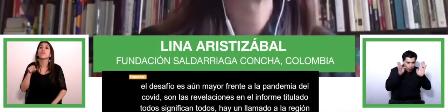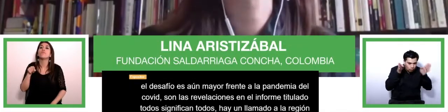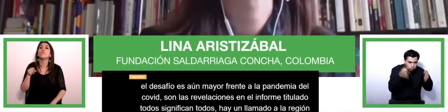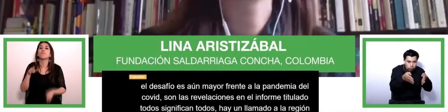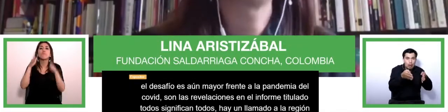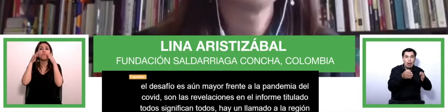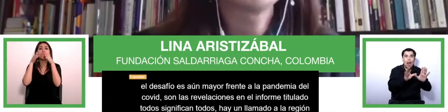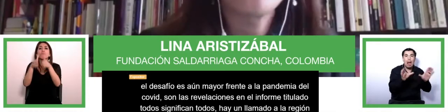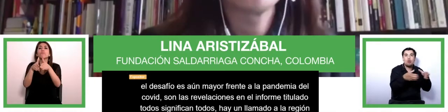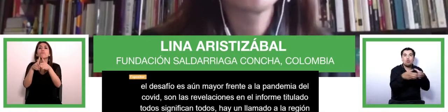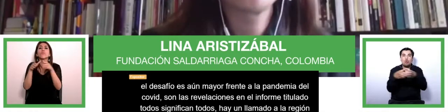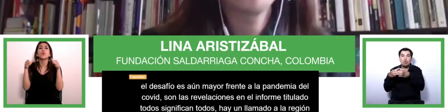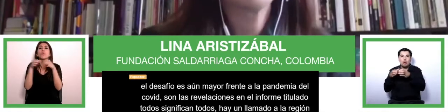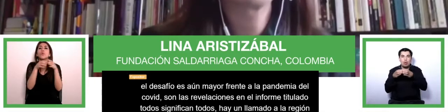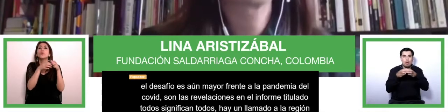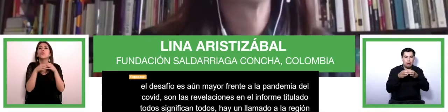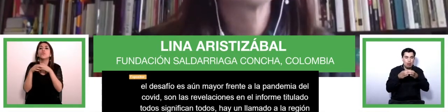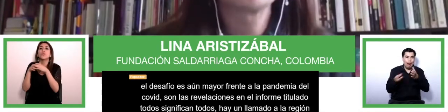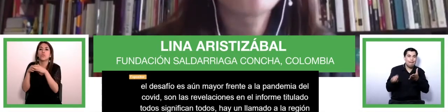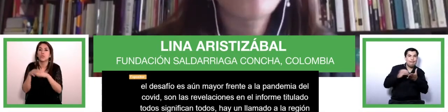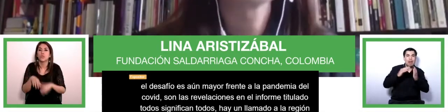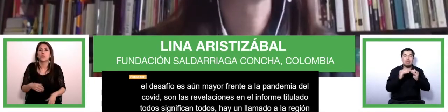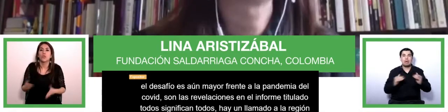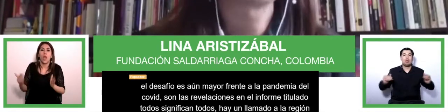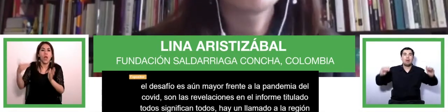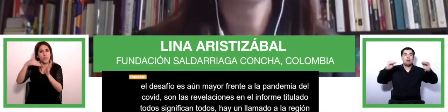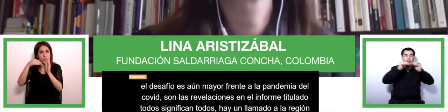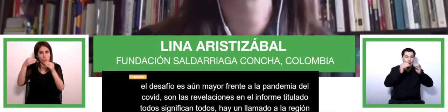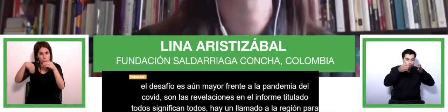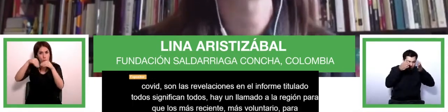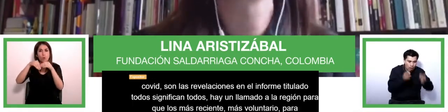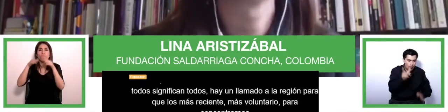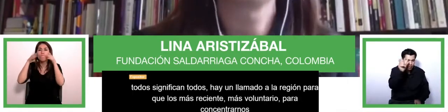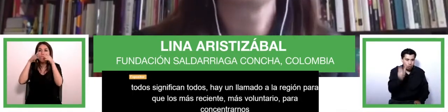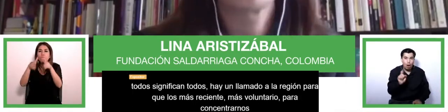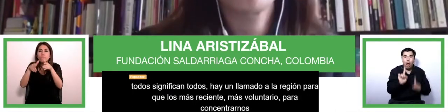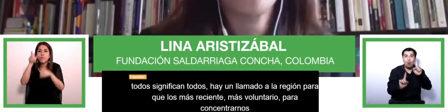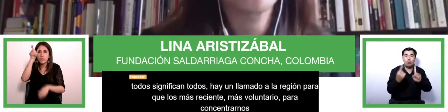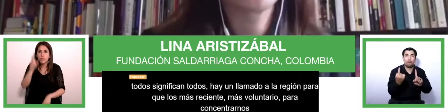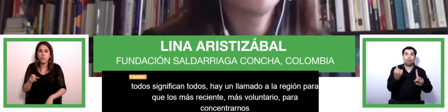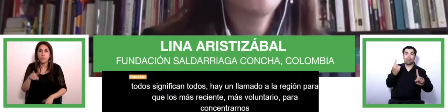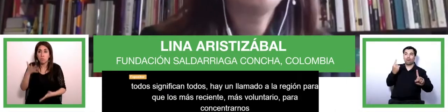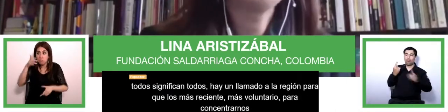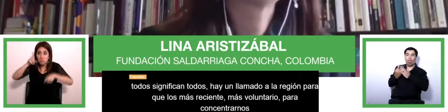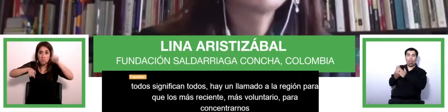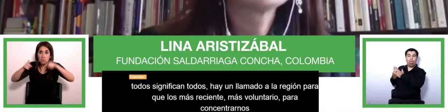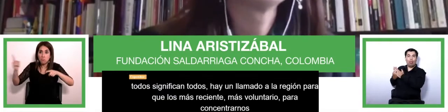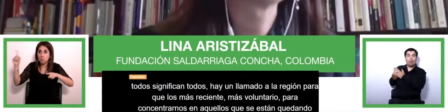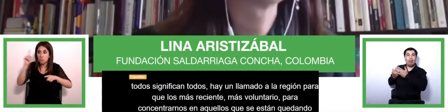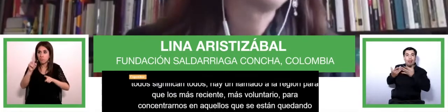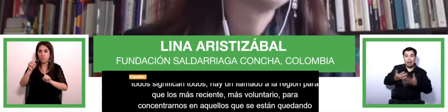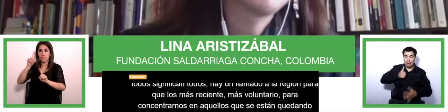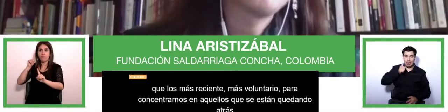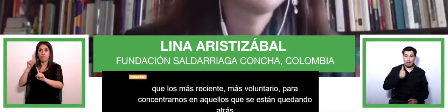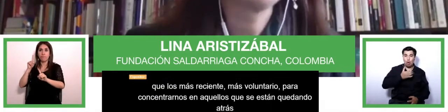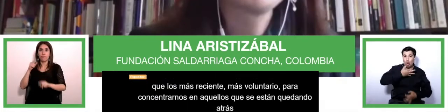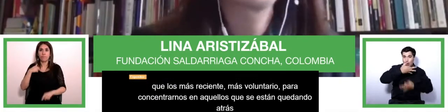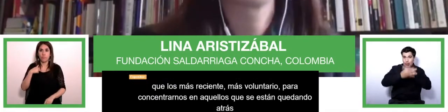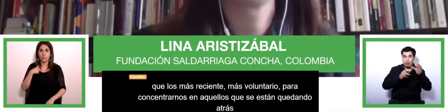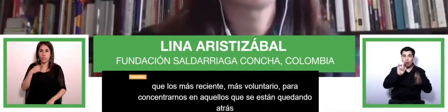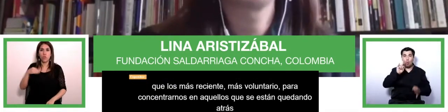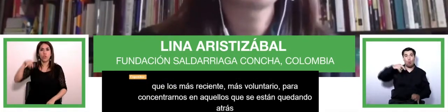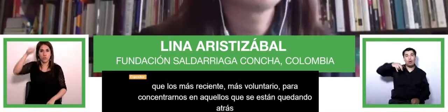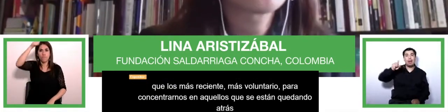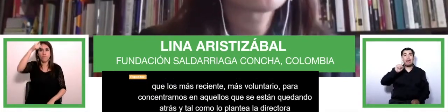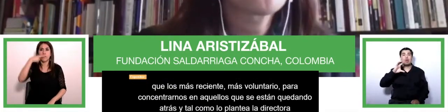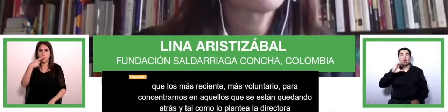resilientes, más igualitarias, para concentrarnos en aquellos que se están quedando atrás. Y tal como lo plantea la